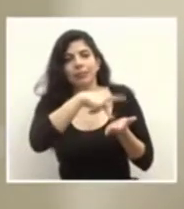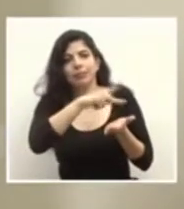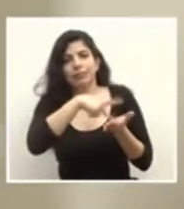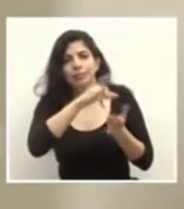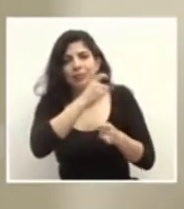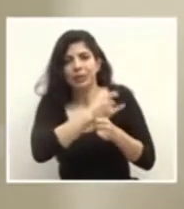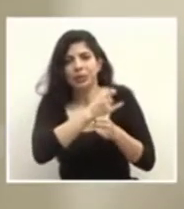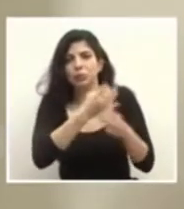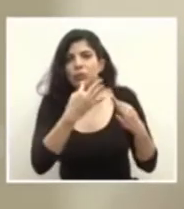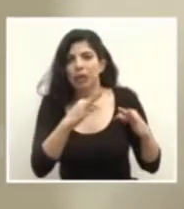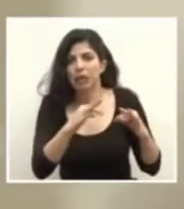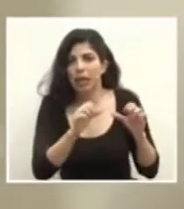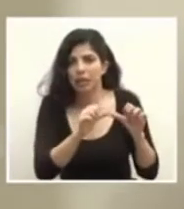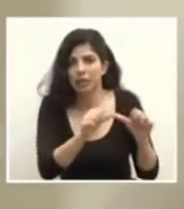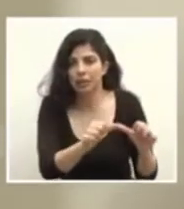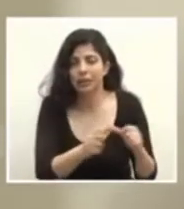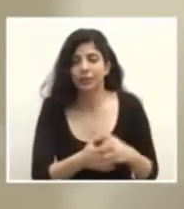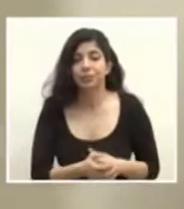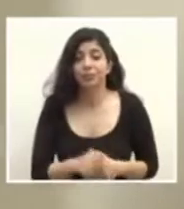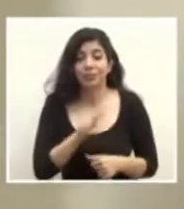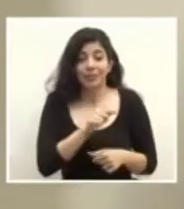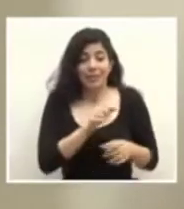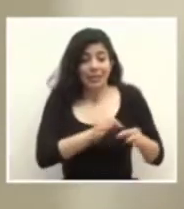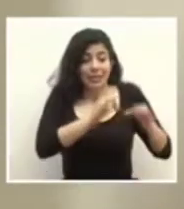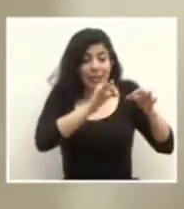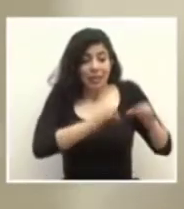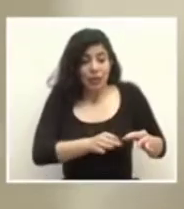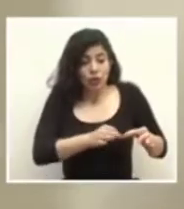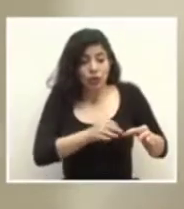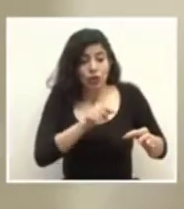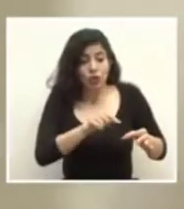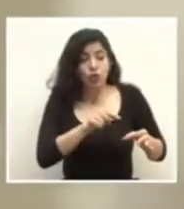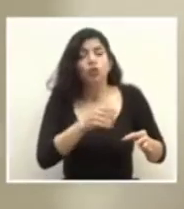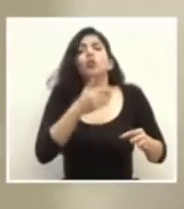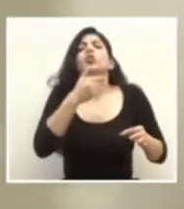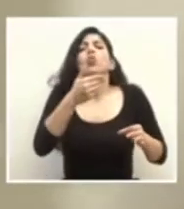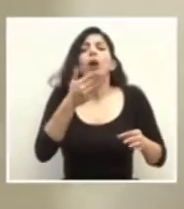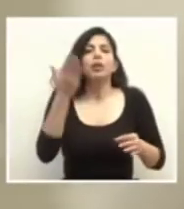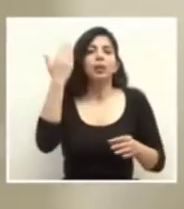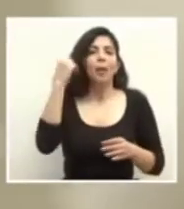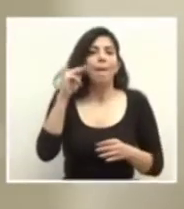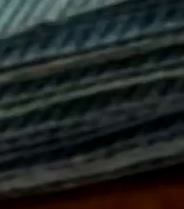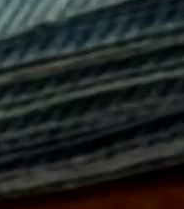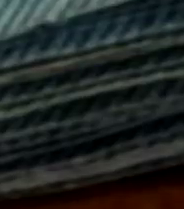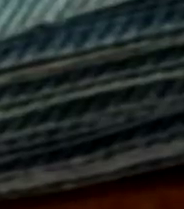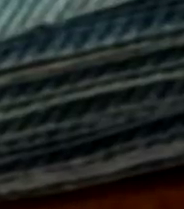institución. Esa decisión que se tomó en marzo